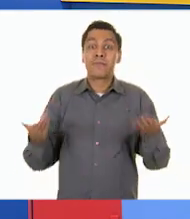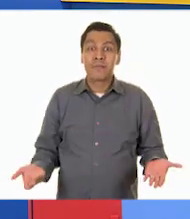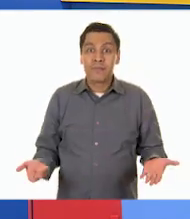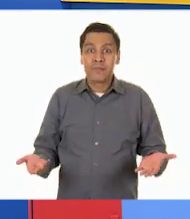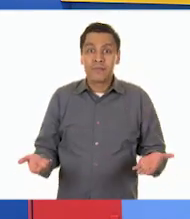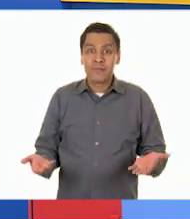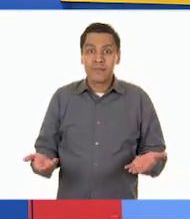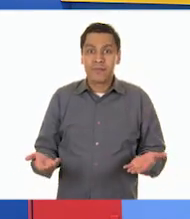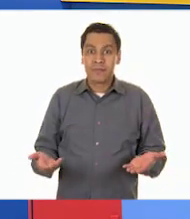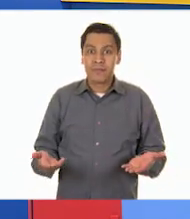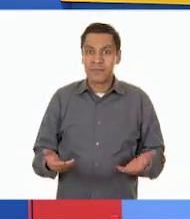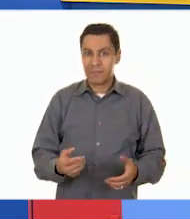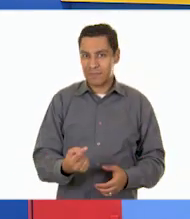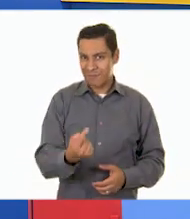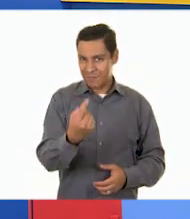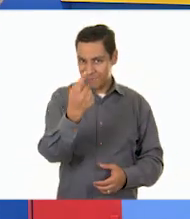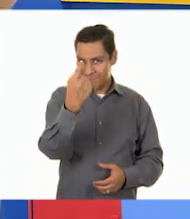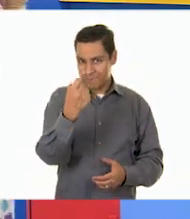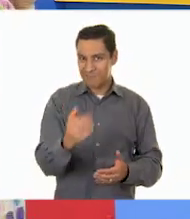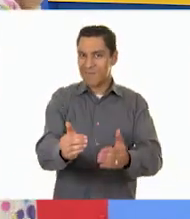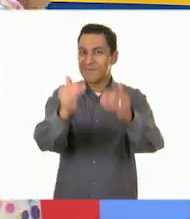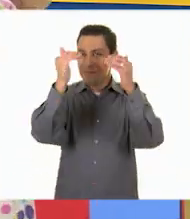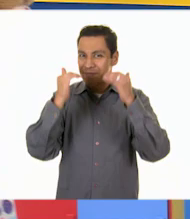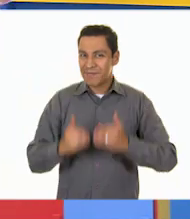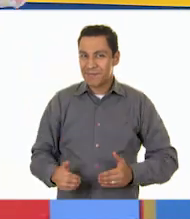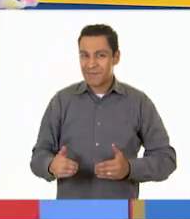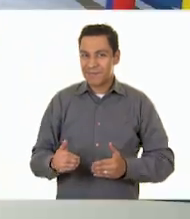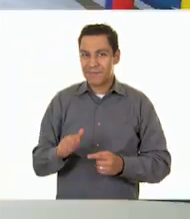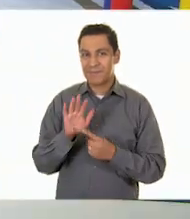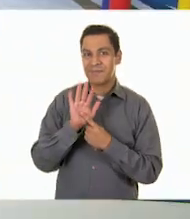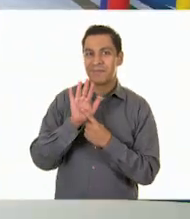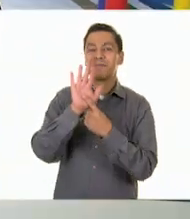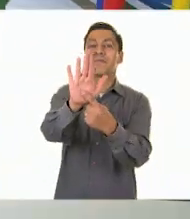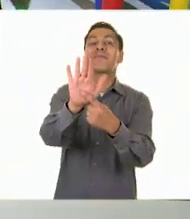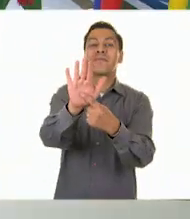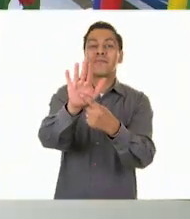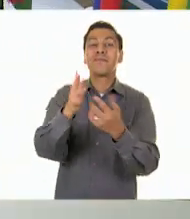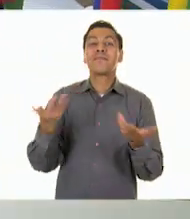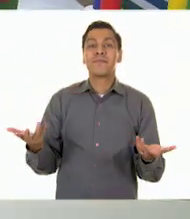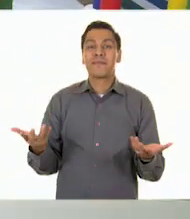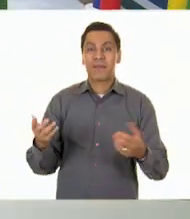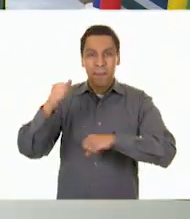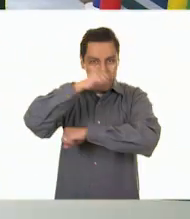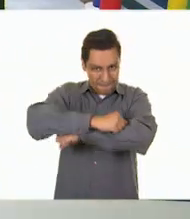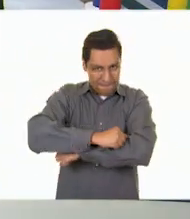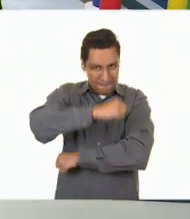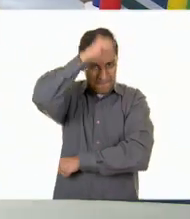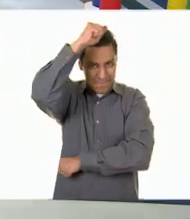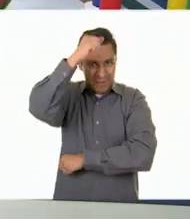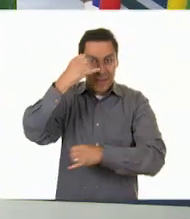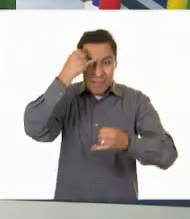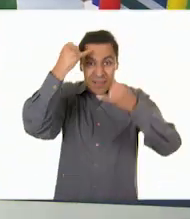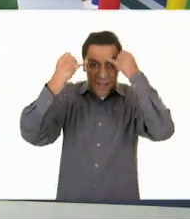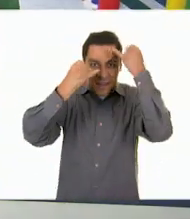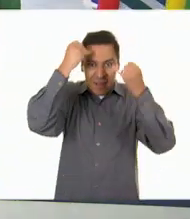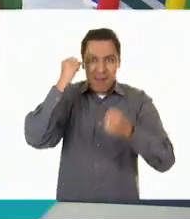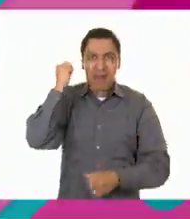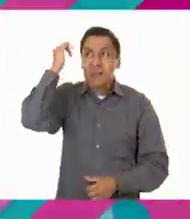a una de nuestras secciones favoritas a le vamos a nuestra ventana creativa